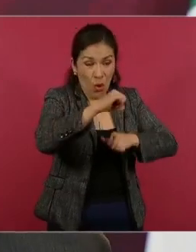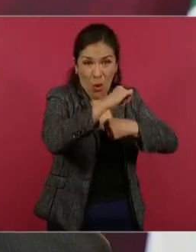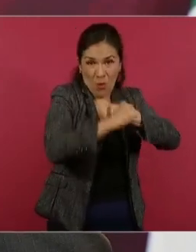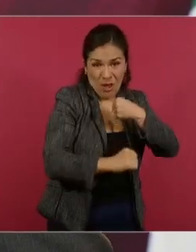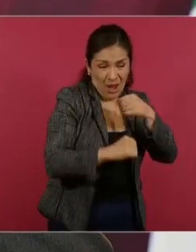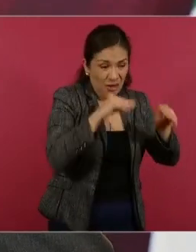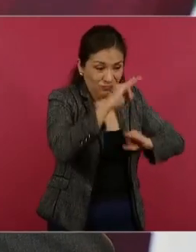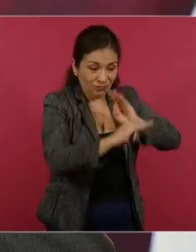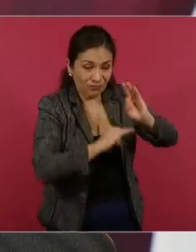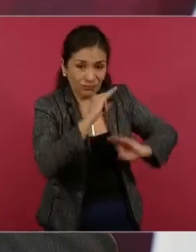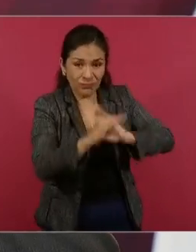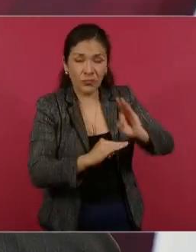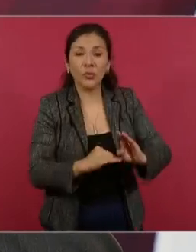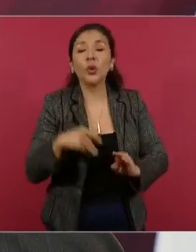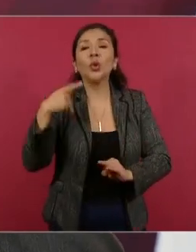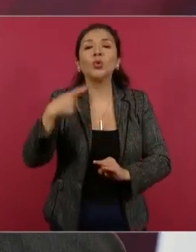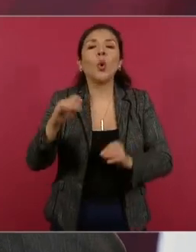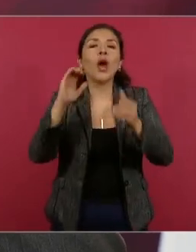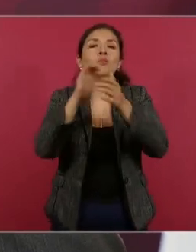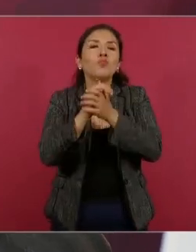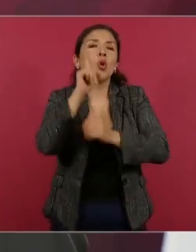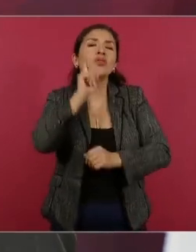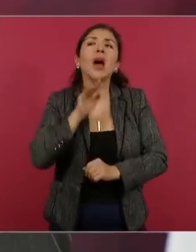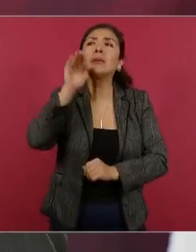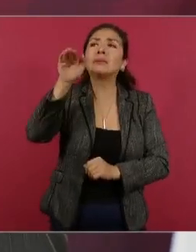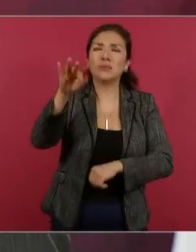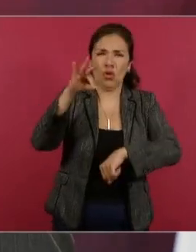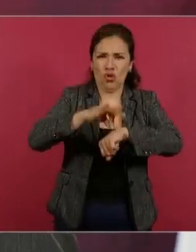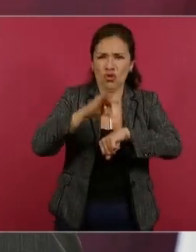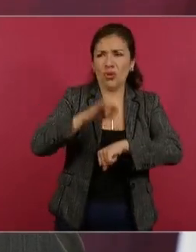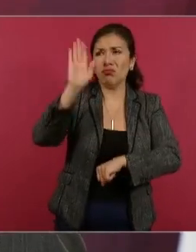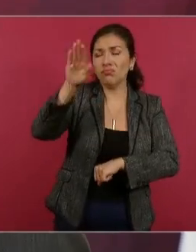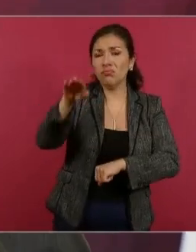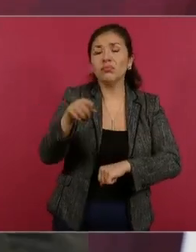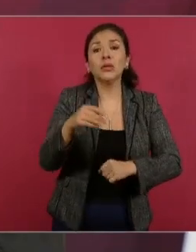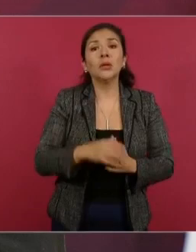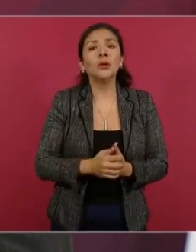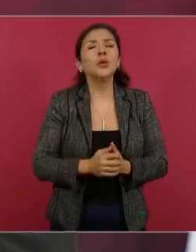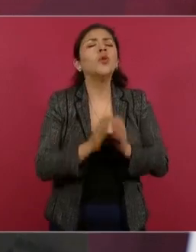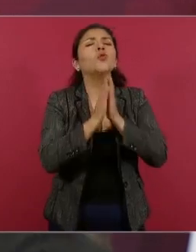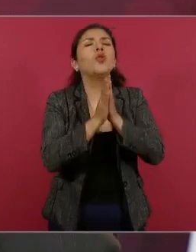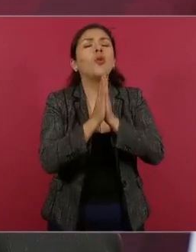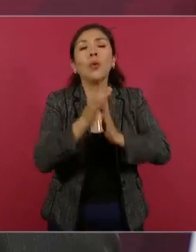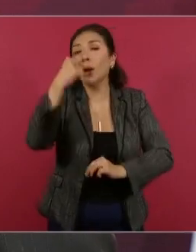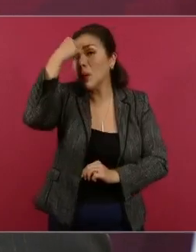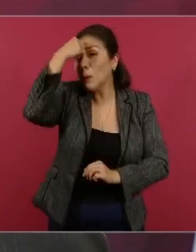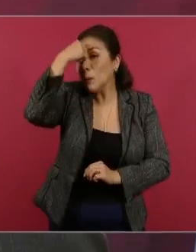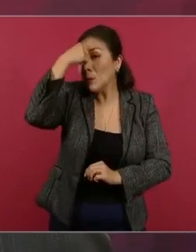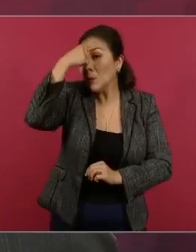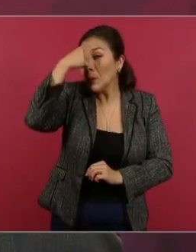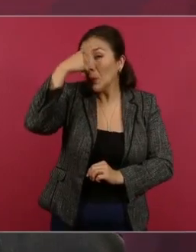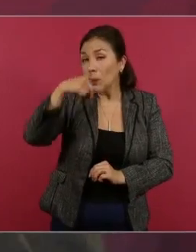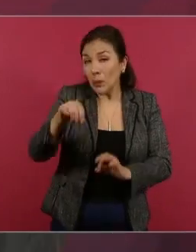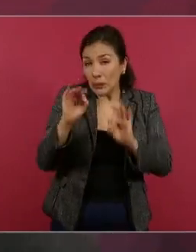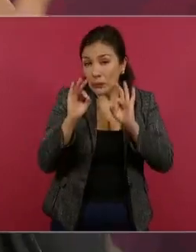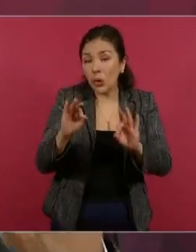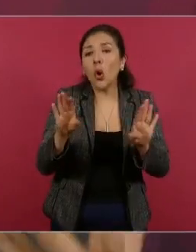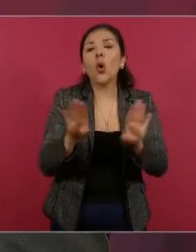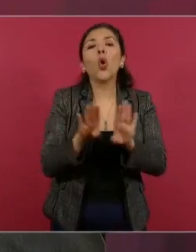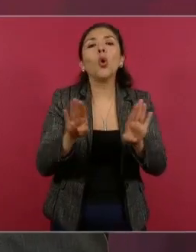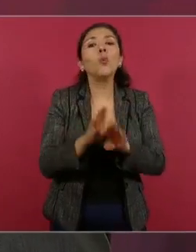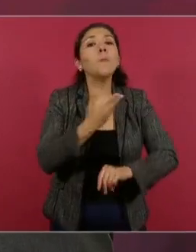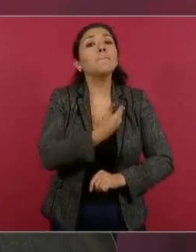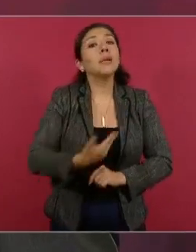señora, su esposa, al médico: ¿me le deja la naricita como la